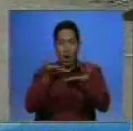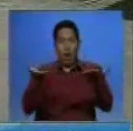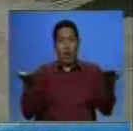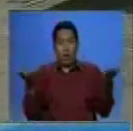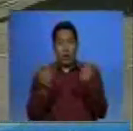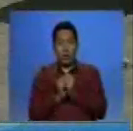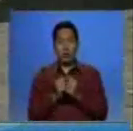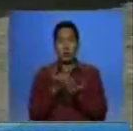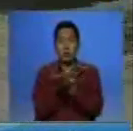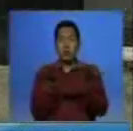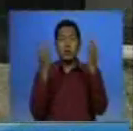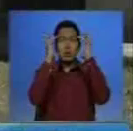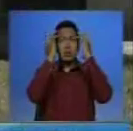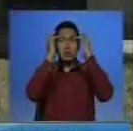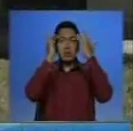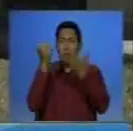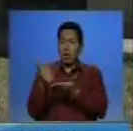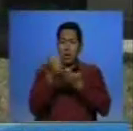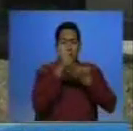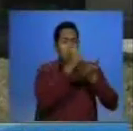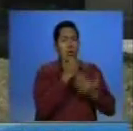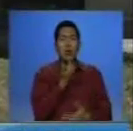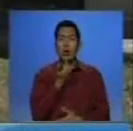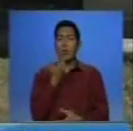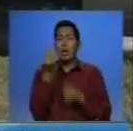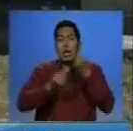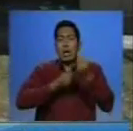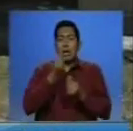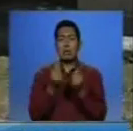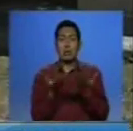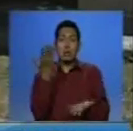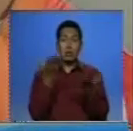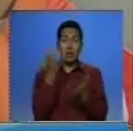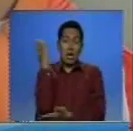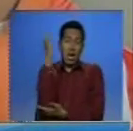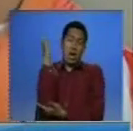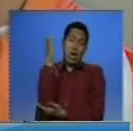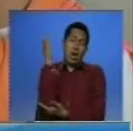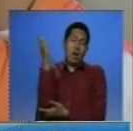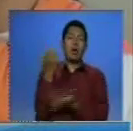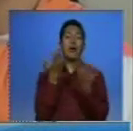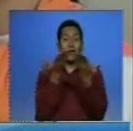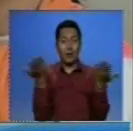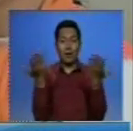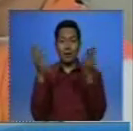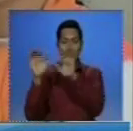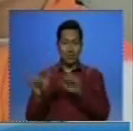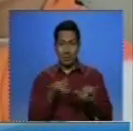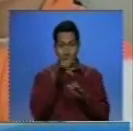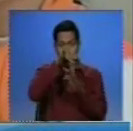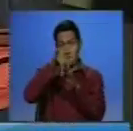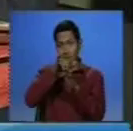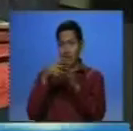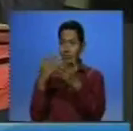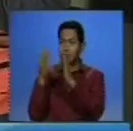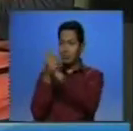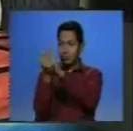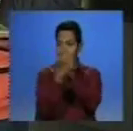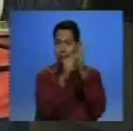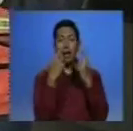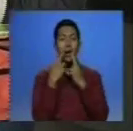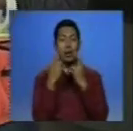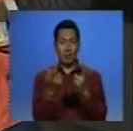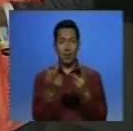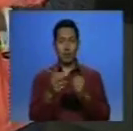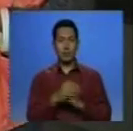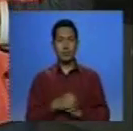inquietudes sobre qué ayuda tendrán y qué deben hacer al momento de una emergencia son contestadas por la Secretaría de Gestión de Riesgos. La gestión de riesgos